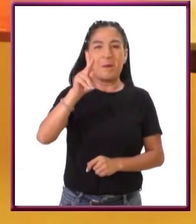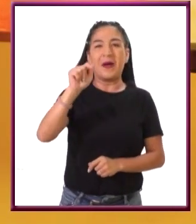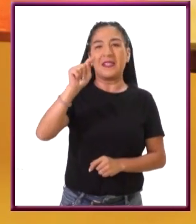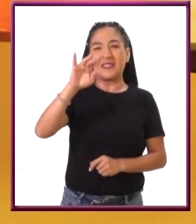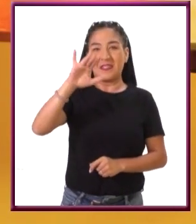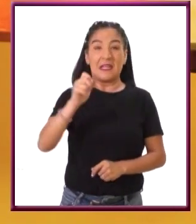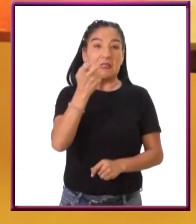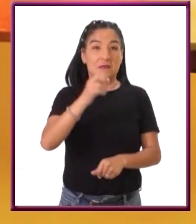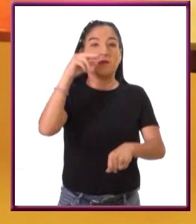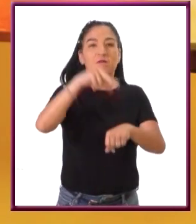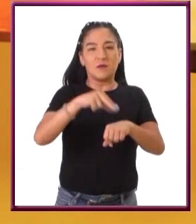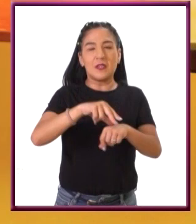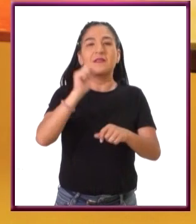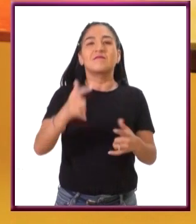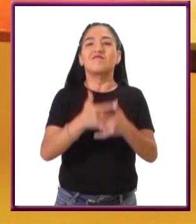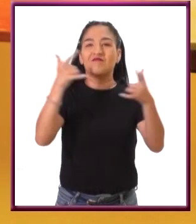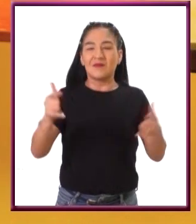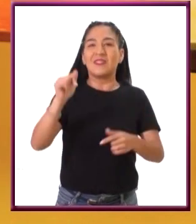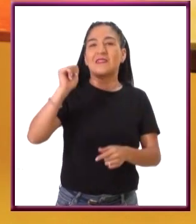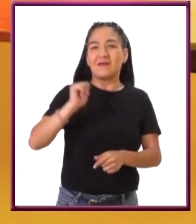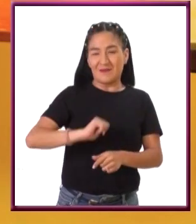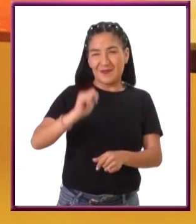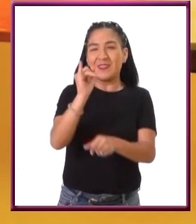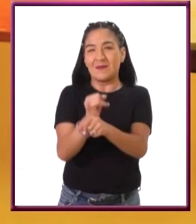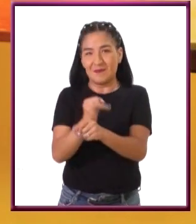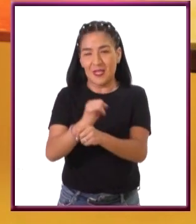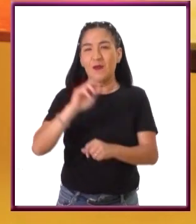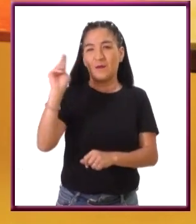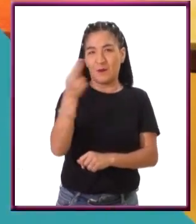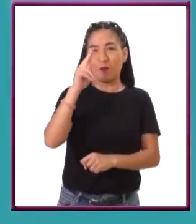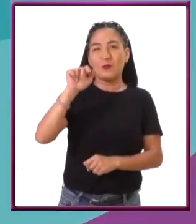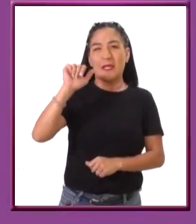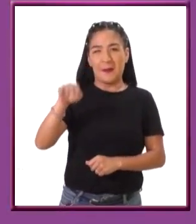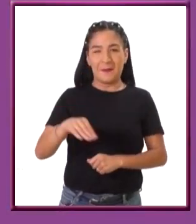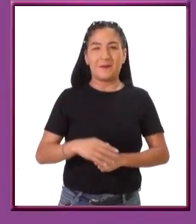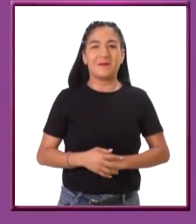Castañeda, doctora en antropología e investigadora de la UNAM.